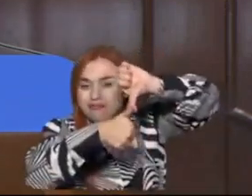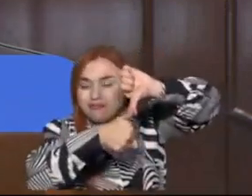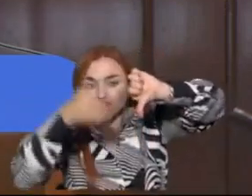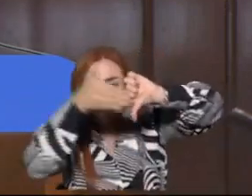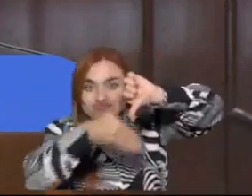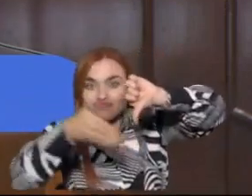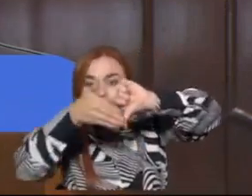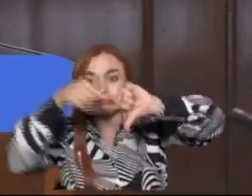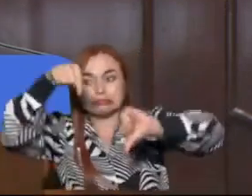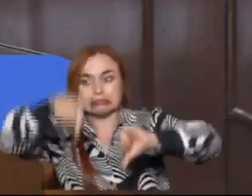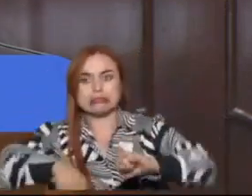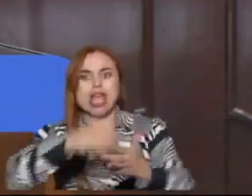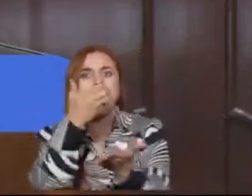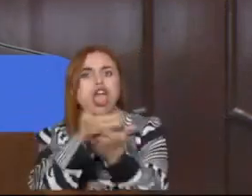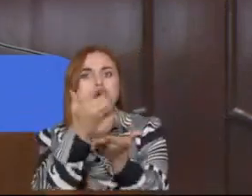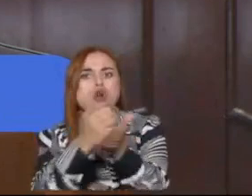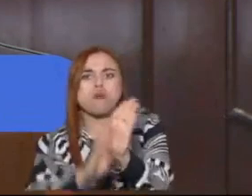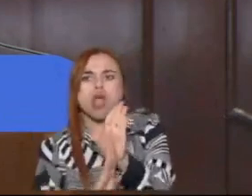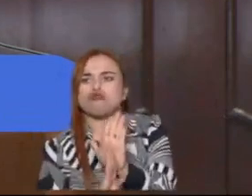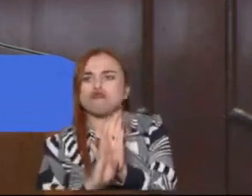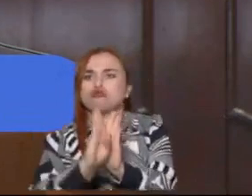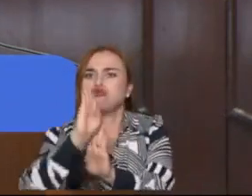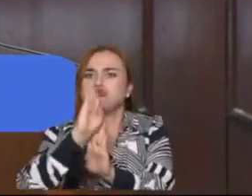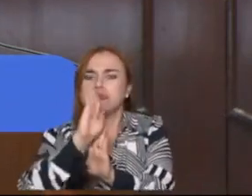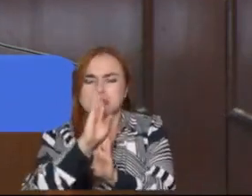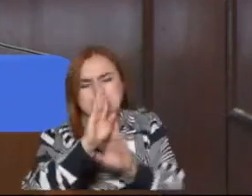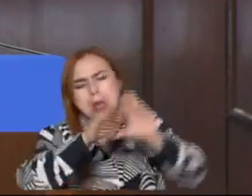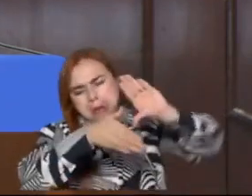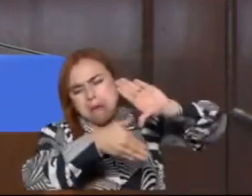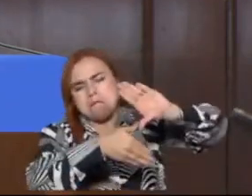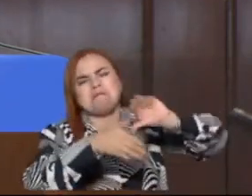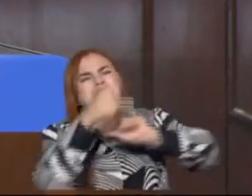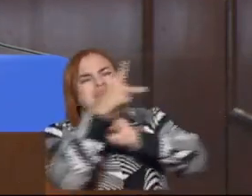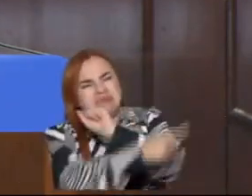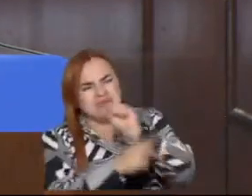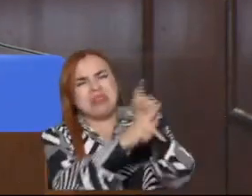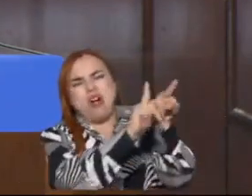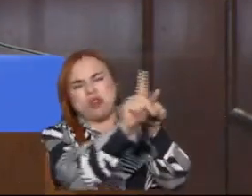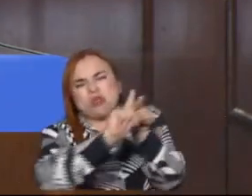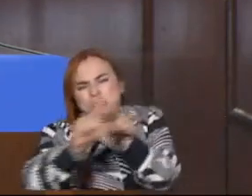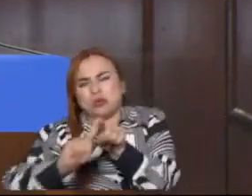con la tasa de inflación más baja de la región y una de las más bajas del mundo.